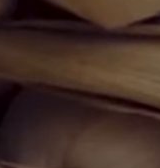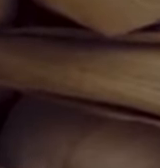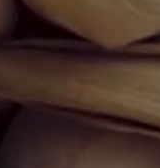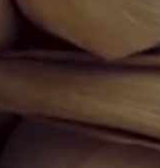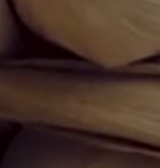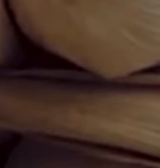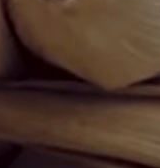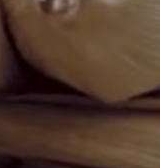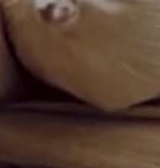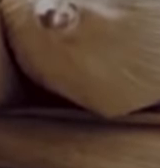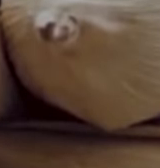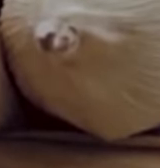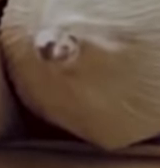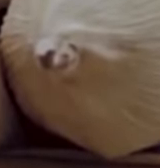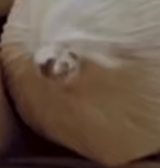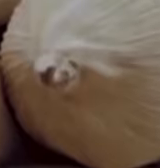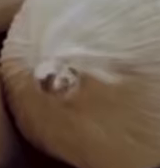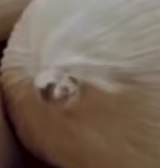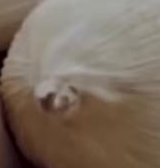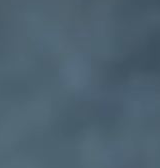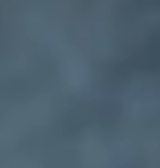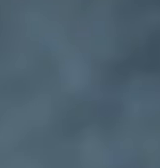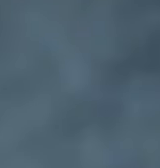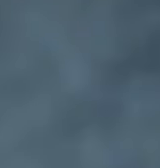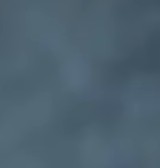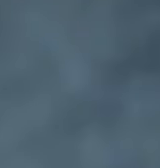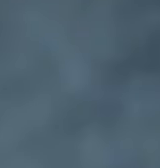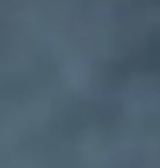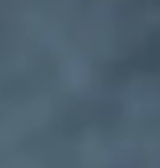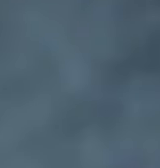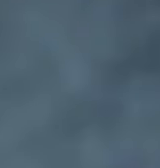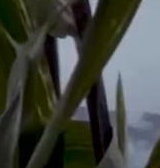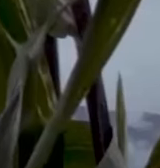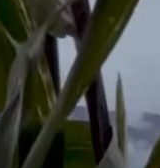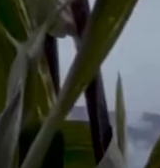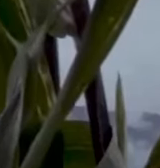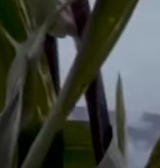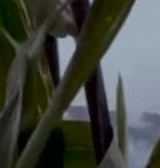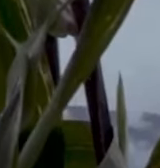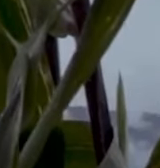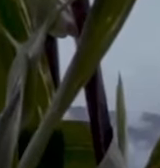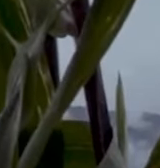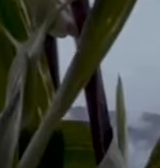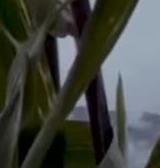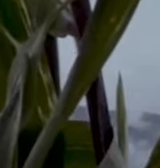del maíz, al que hay que salvar de las plagas, que Cristina Barros".